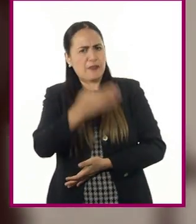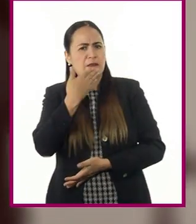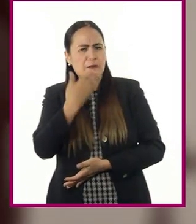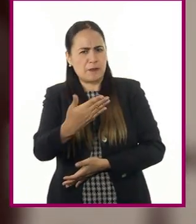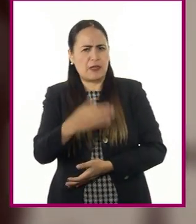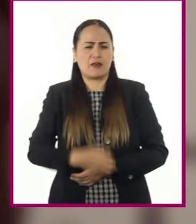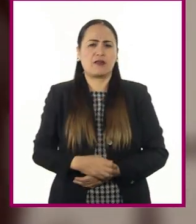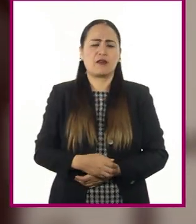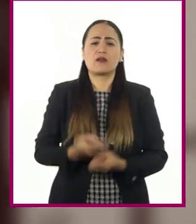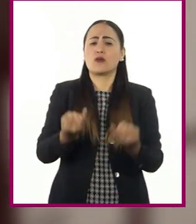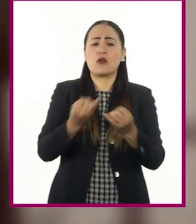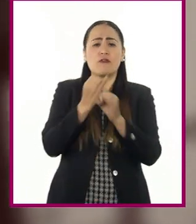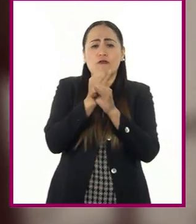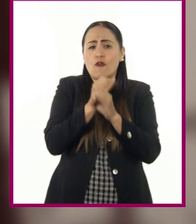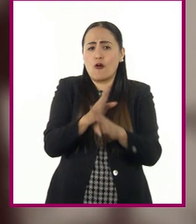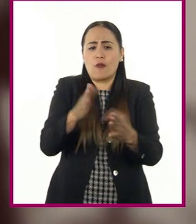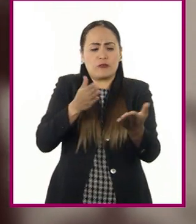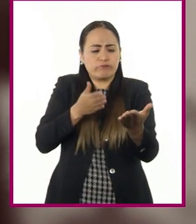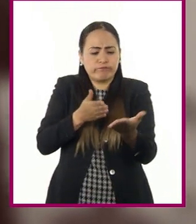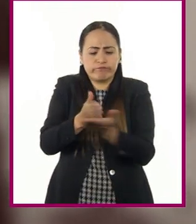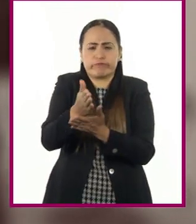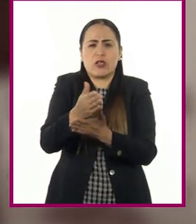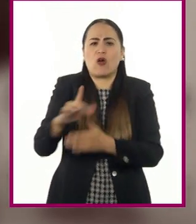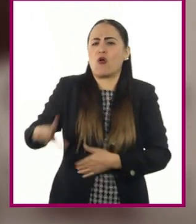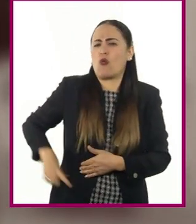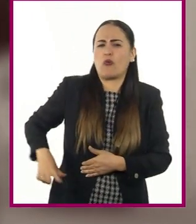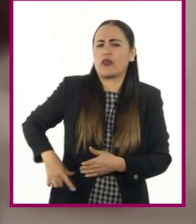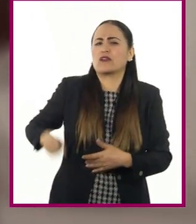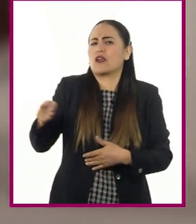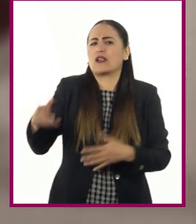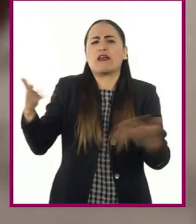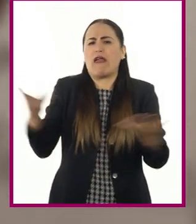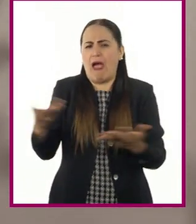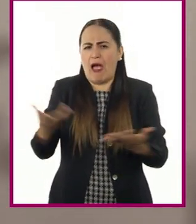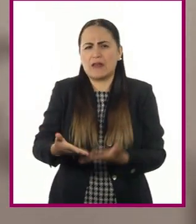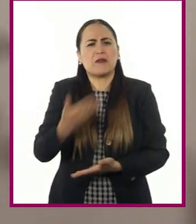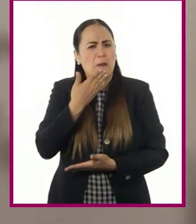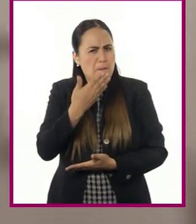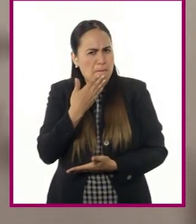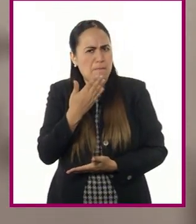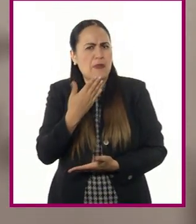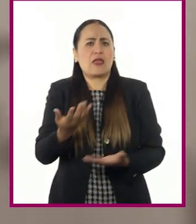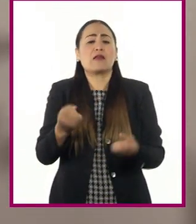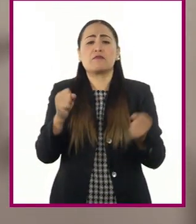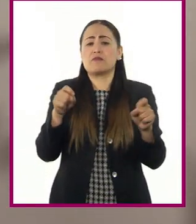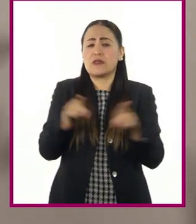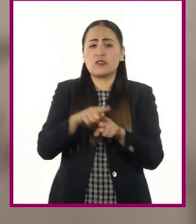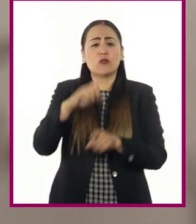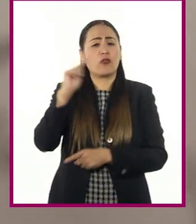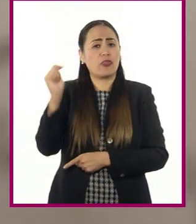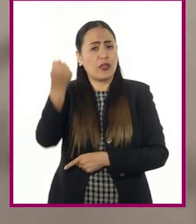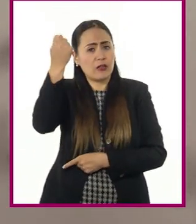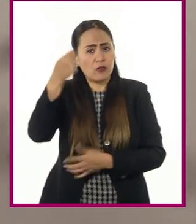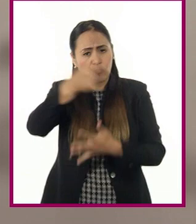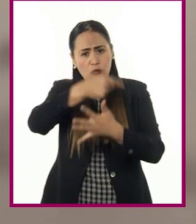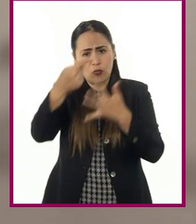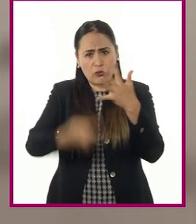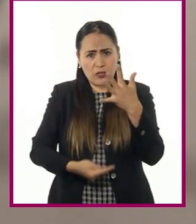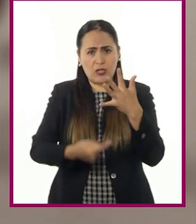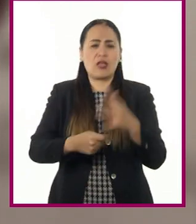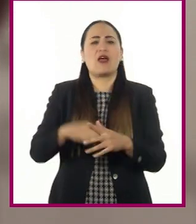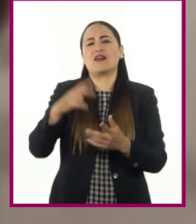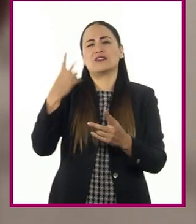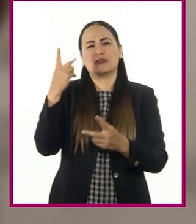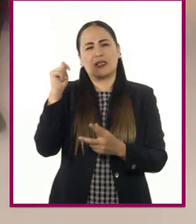a la información de lo que hace el gobierno, el uso de las tecnologías y los medios de